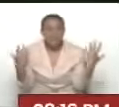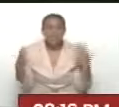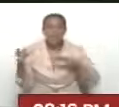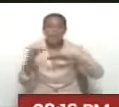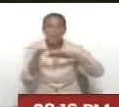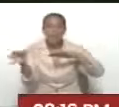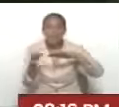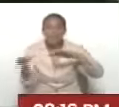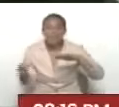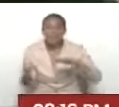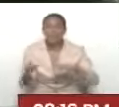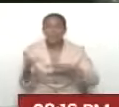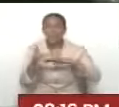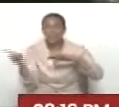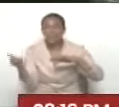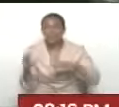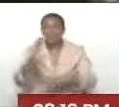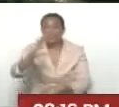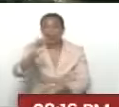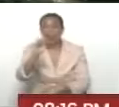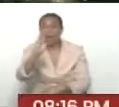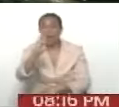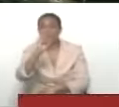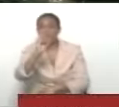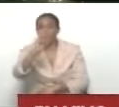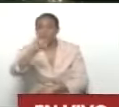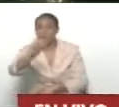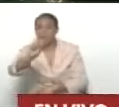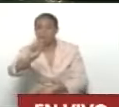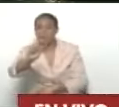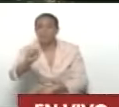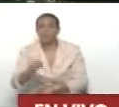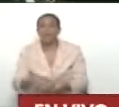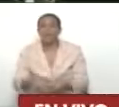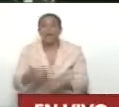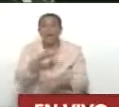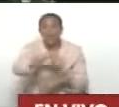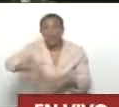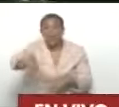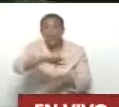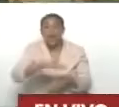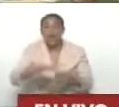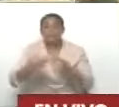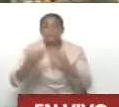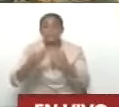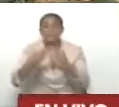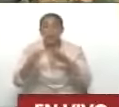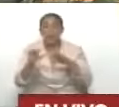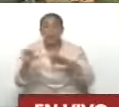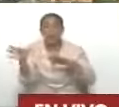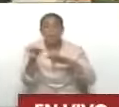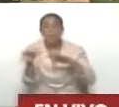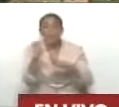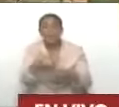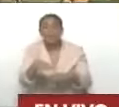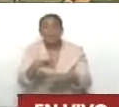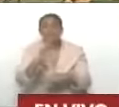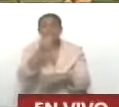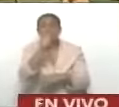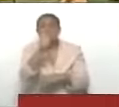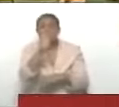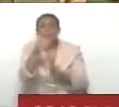Cabima entregando este complejo de salud Manuela Sáenz. Aquí se ha hecho una rehabilitación de más de